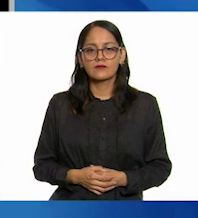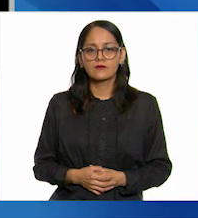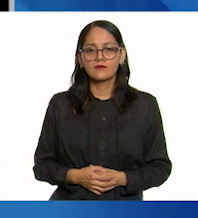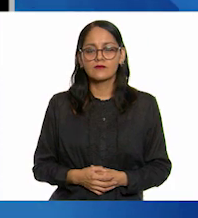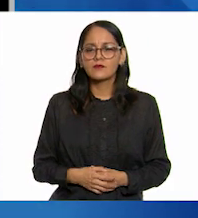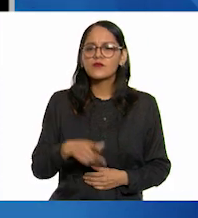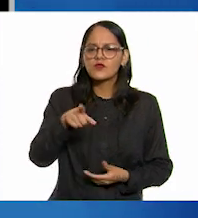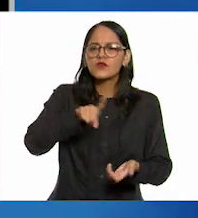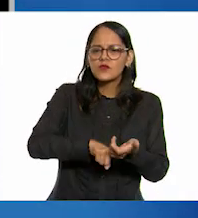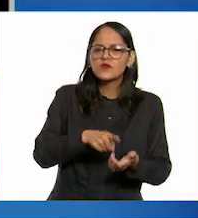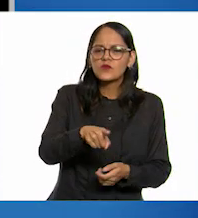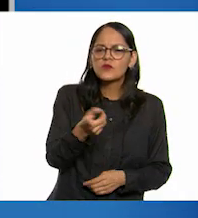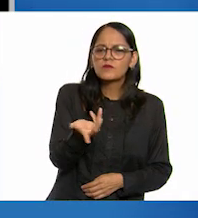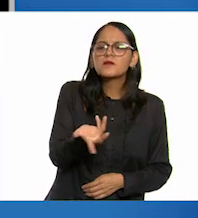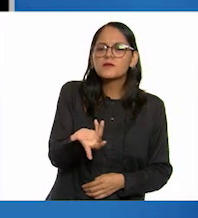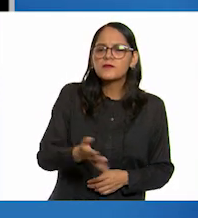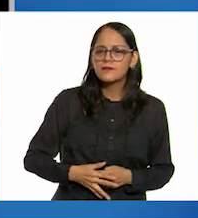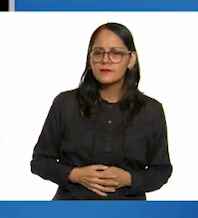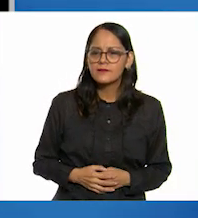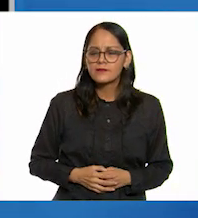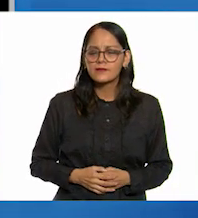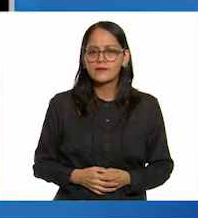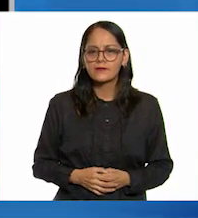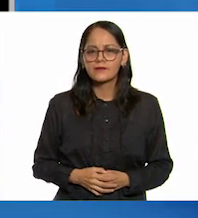¿Qué has hecho al respecto?